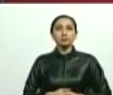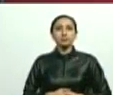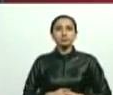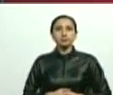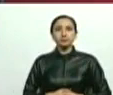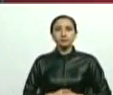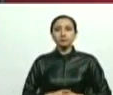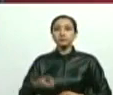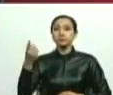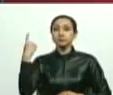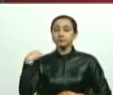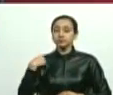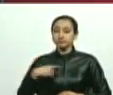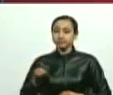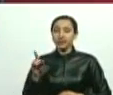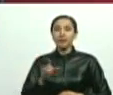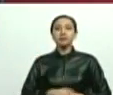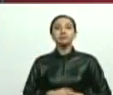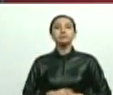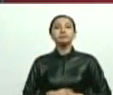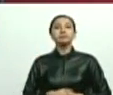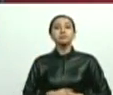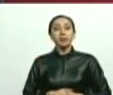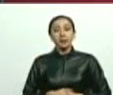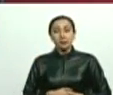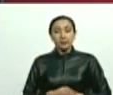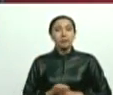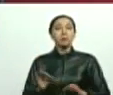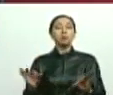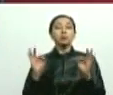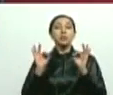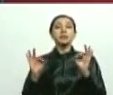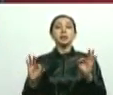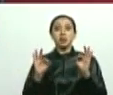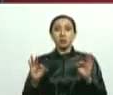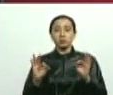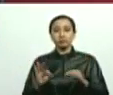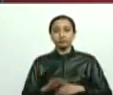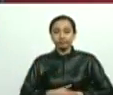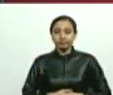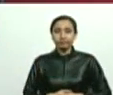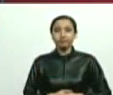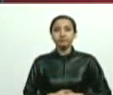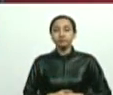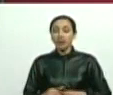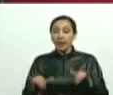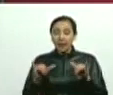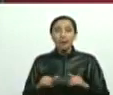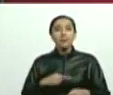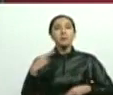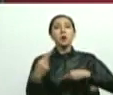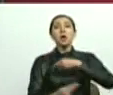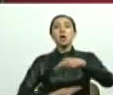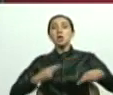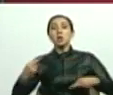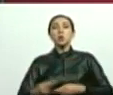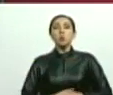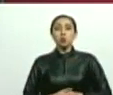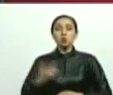tienen vuelo corto, tienen vuelo corto. La misma revolución tiene